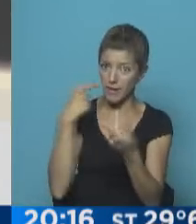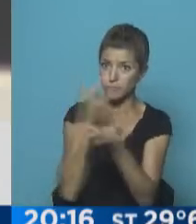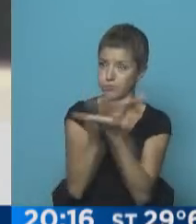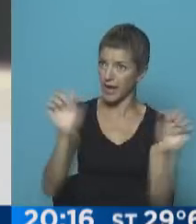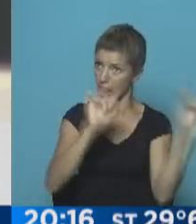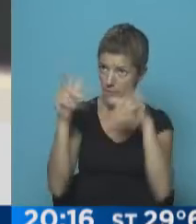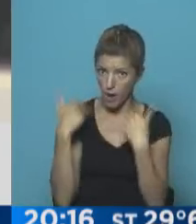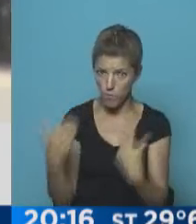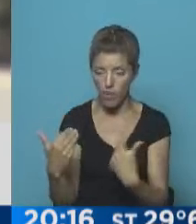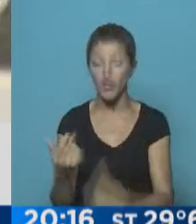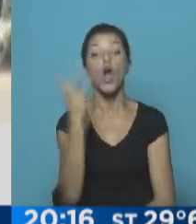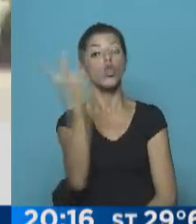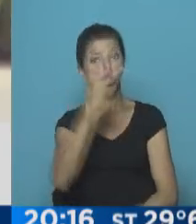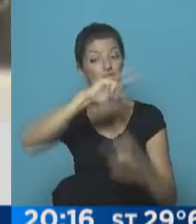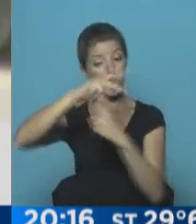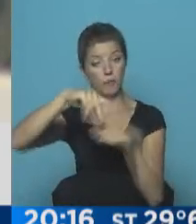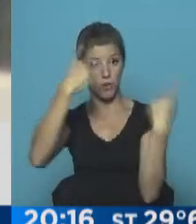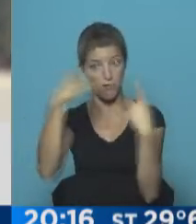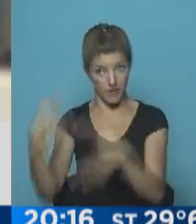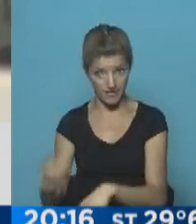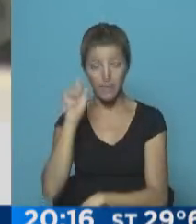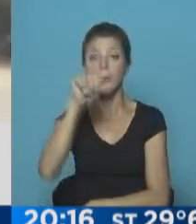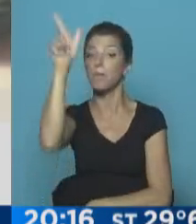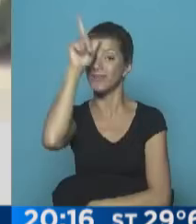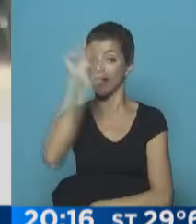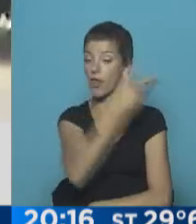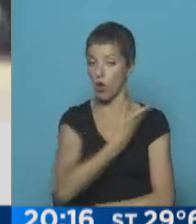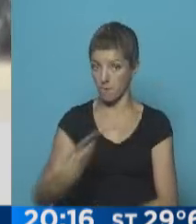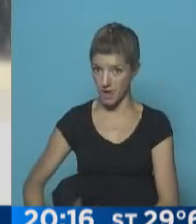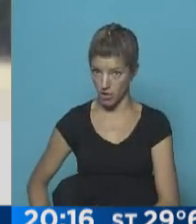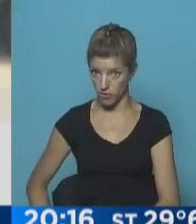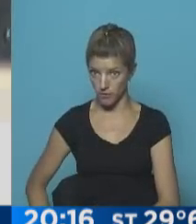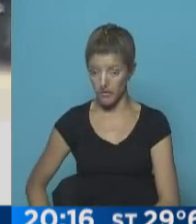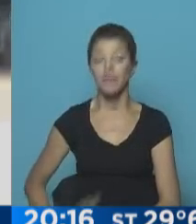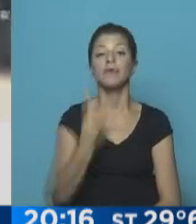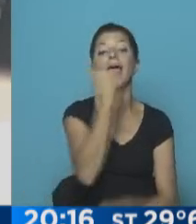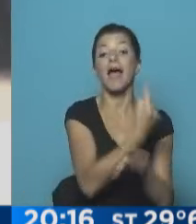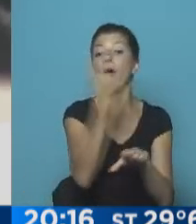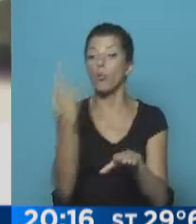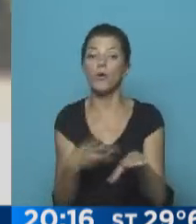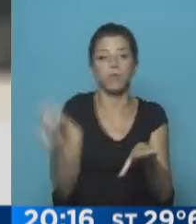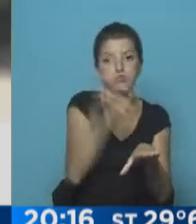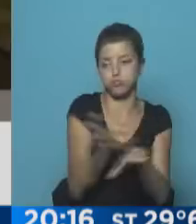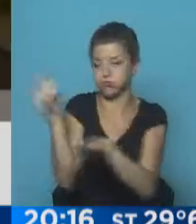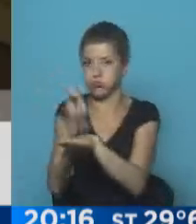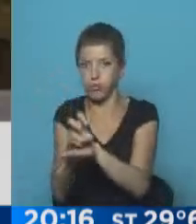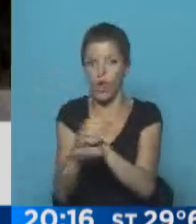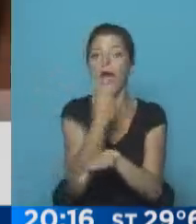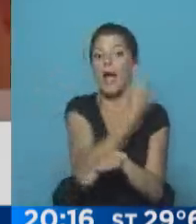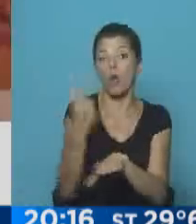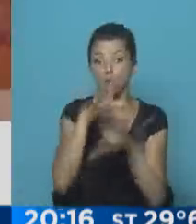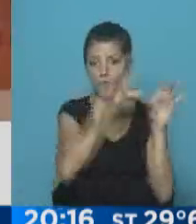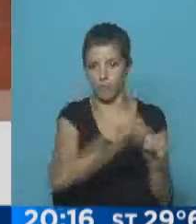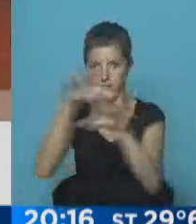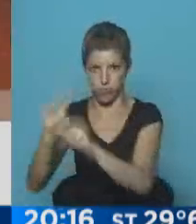dos helicópteros de la Policía Federal. En, a bordo de cada uno de ellos se encuentran los dos detenidos.